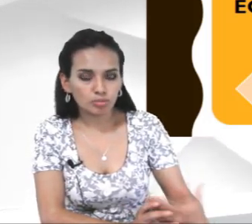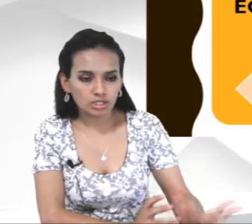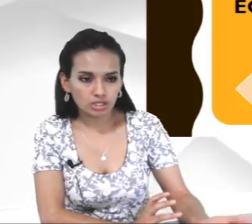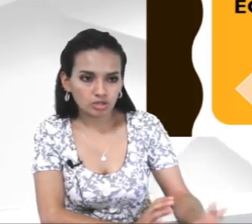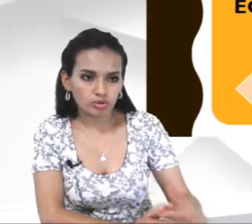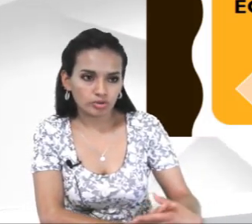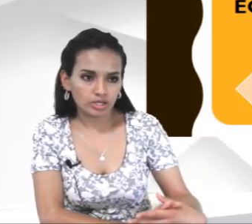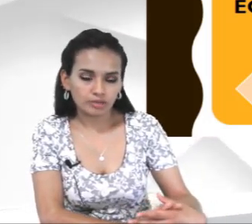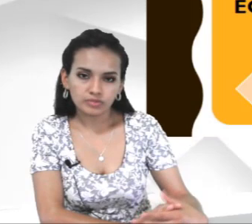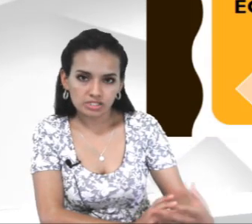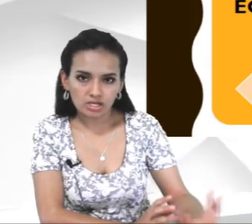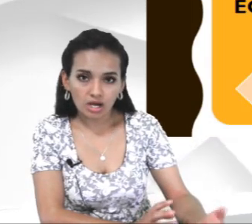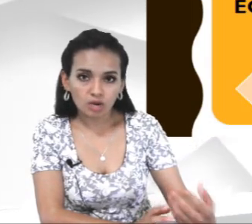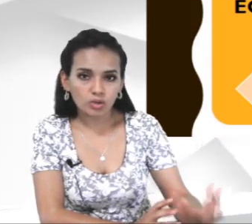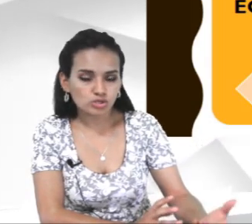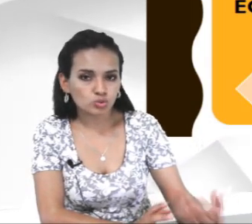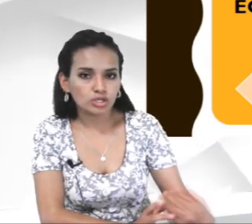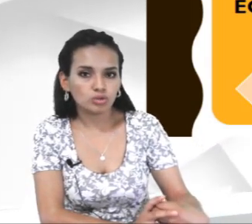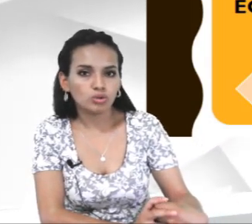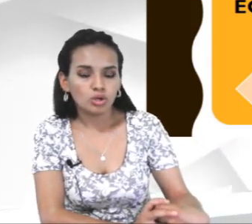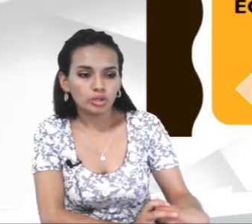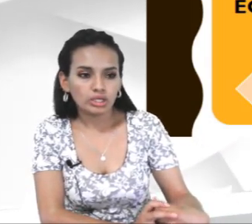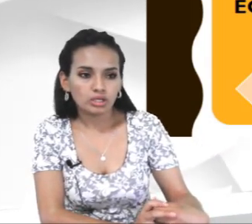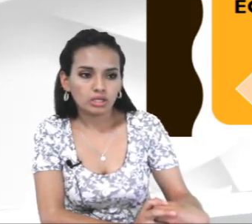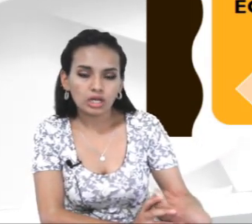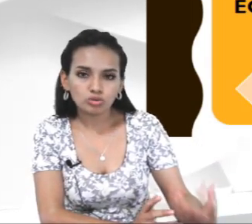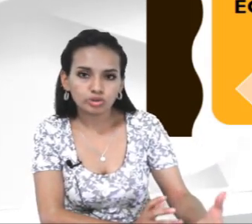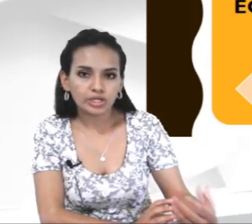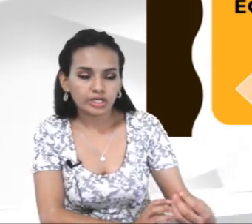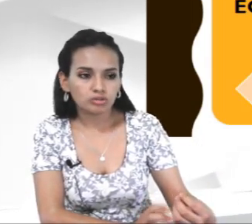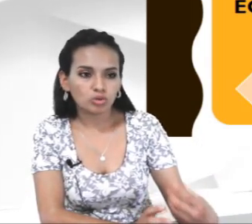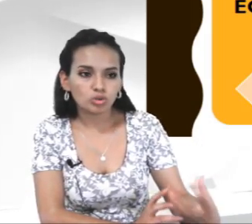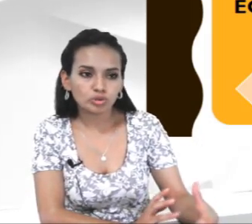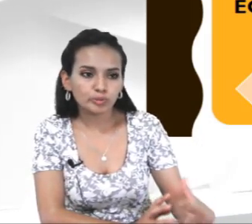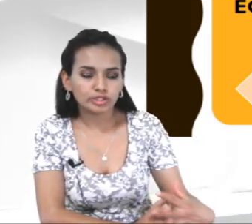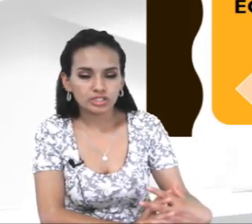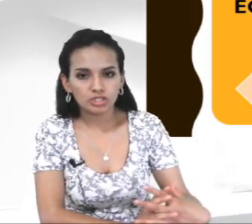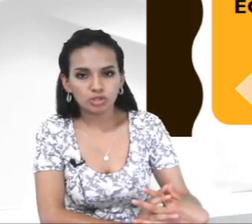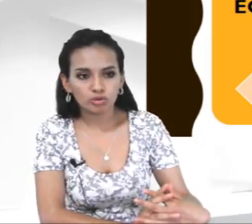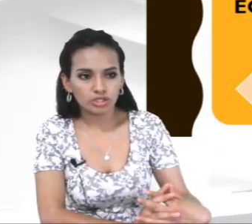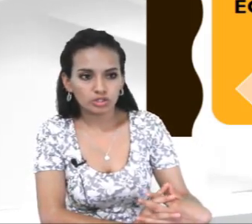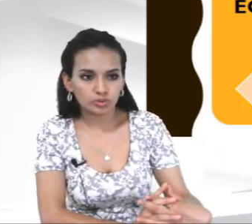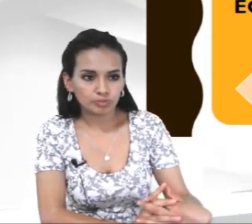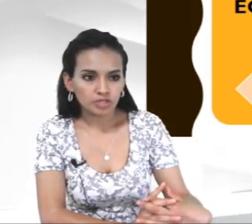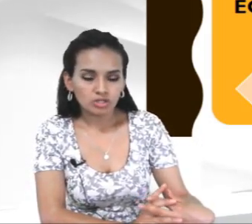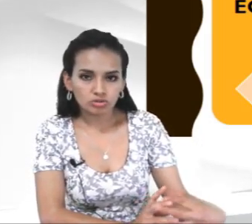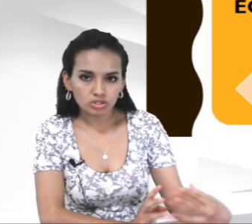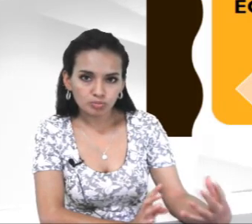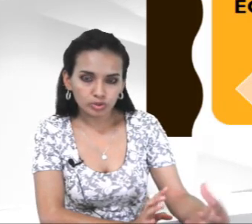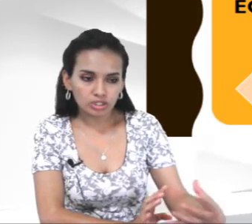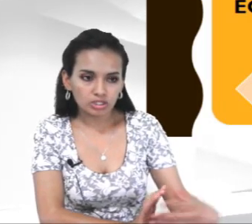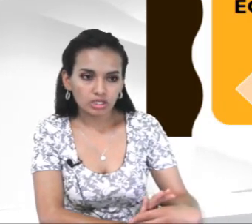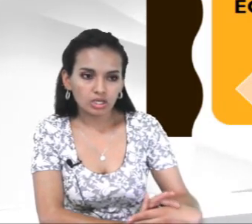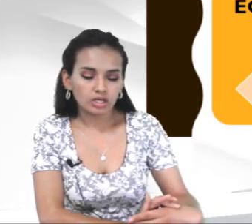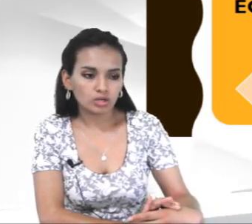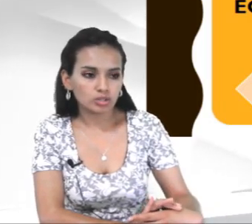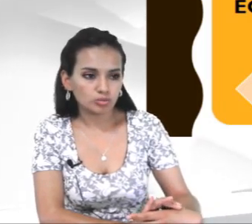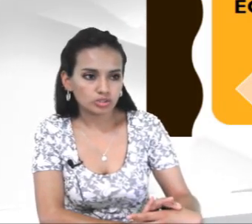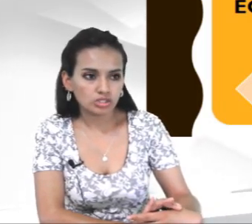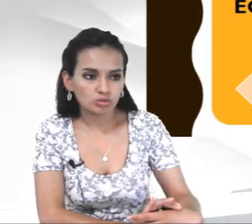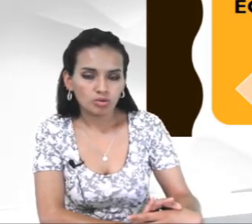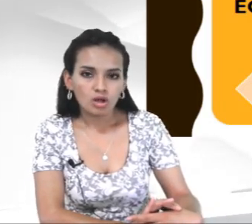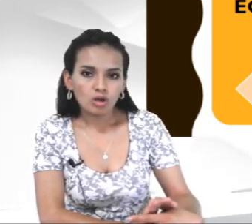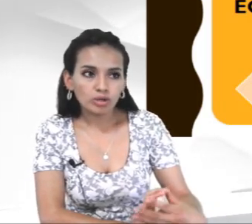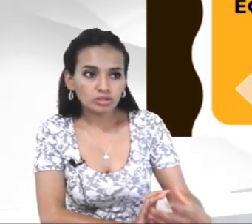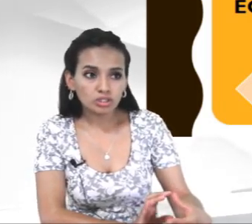con el ambiente que los rodea ese agua suelo la luz solar todos los componentes químicos en el suelo entonces es importante que recordemos